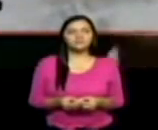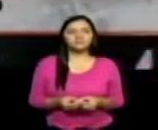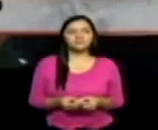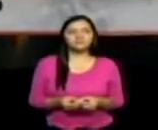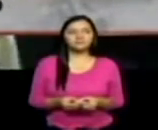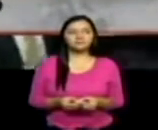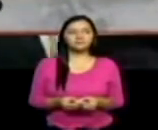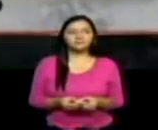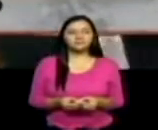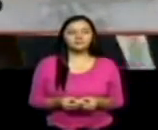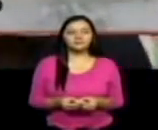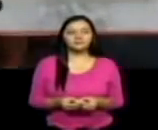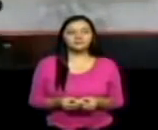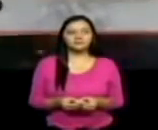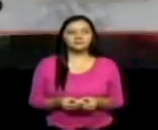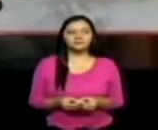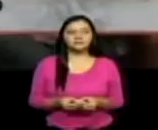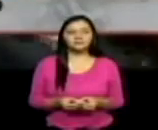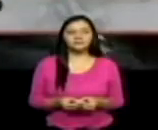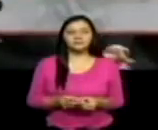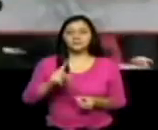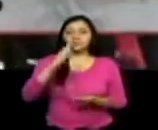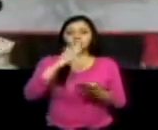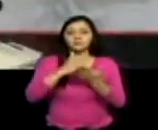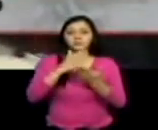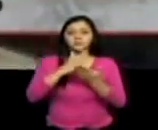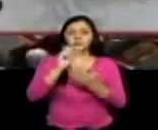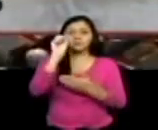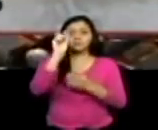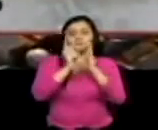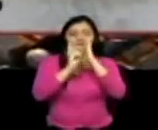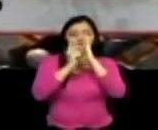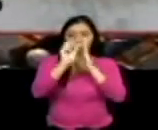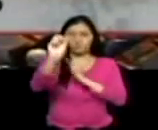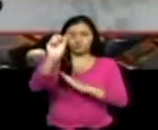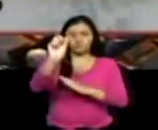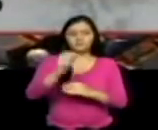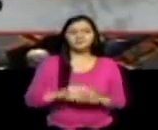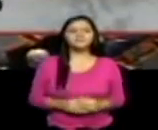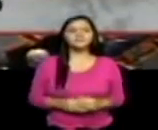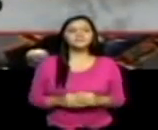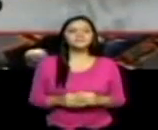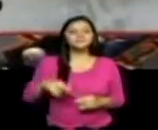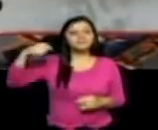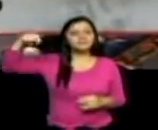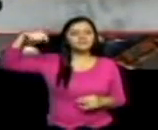la congresista Salazar. Se suspende la sesión por breves minutos.